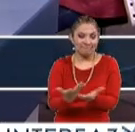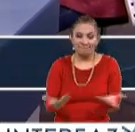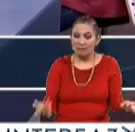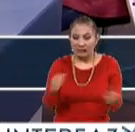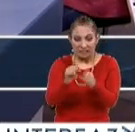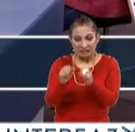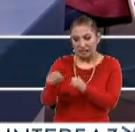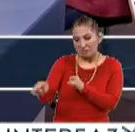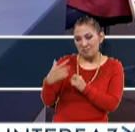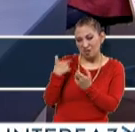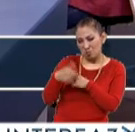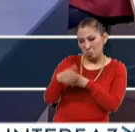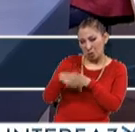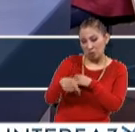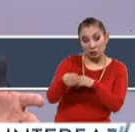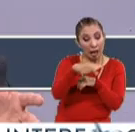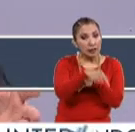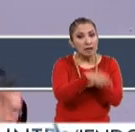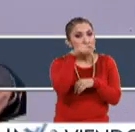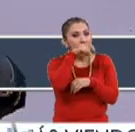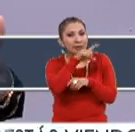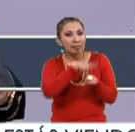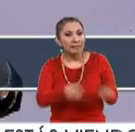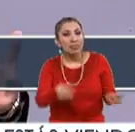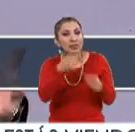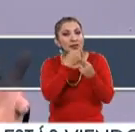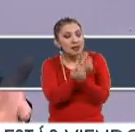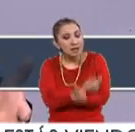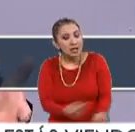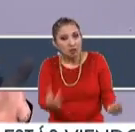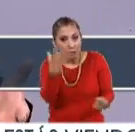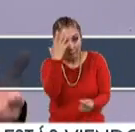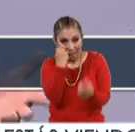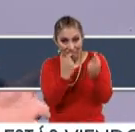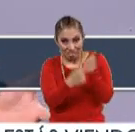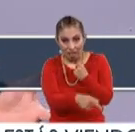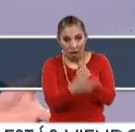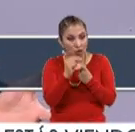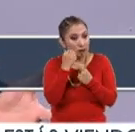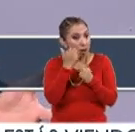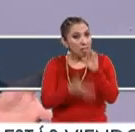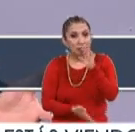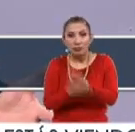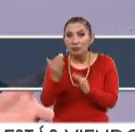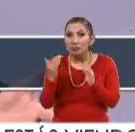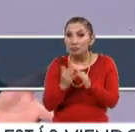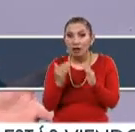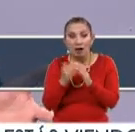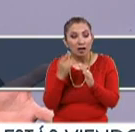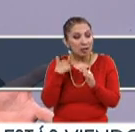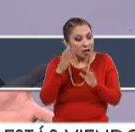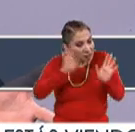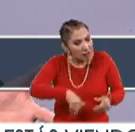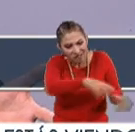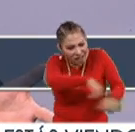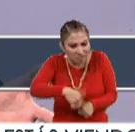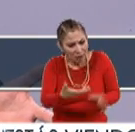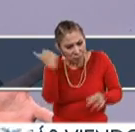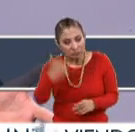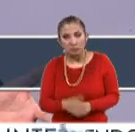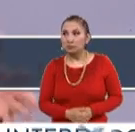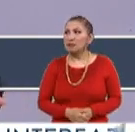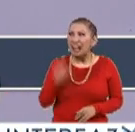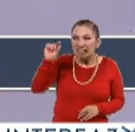por este sistema. En cambio, aquí no. Los niños que emprenden esto no se quieren ir a su casa. Tienen que ir a sacarlos del